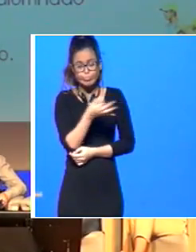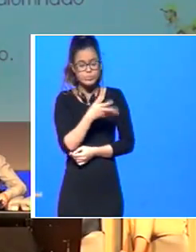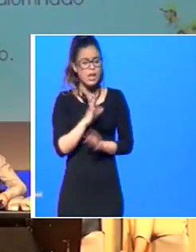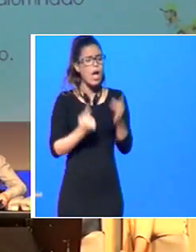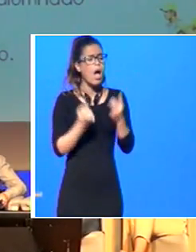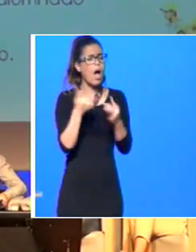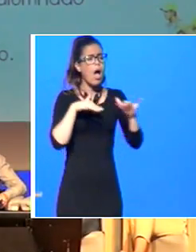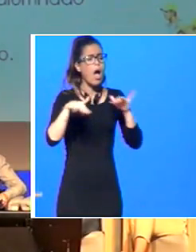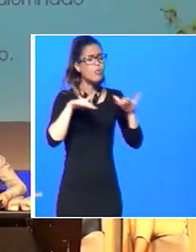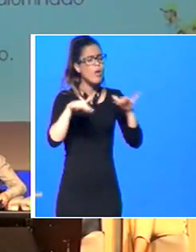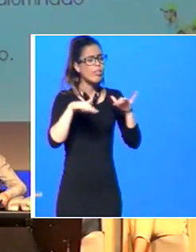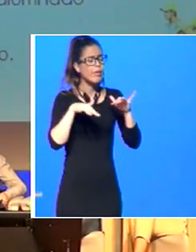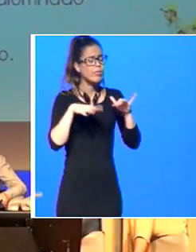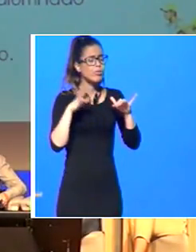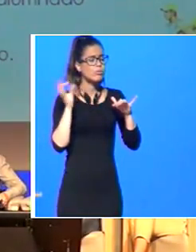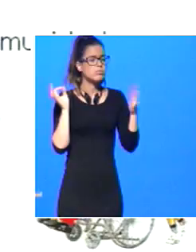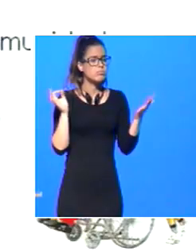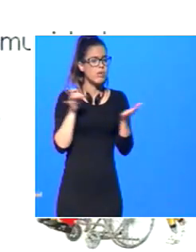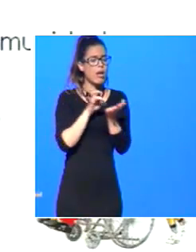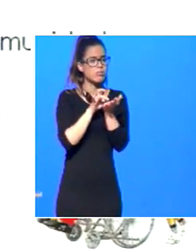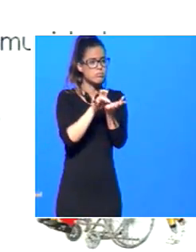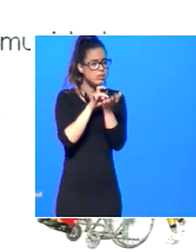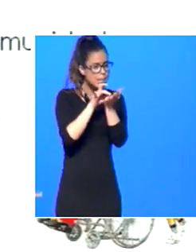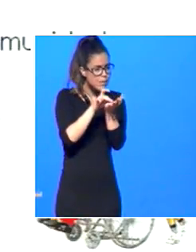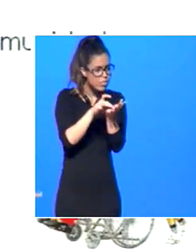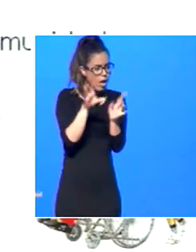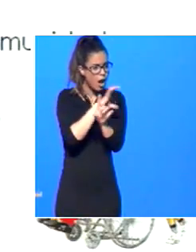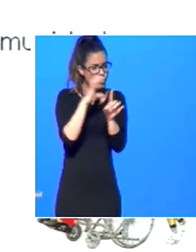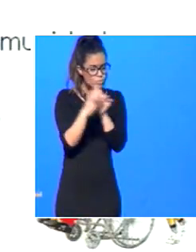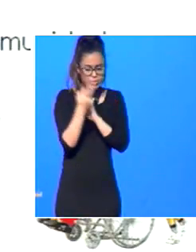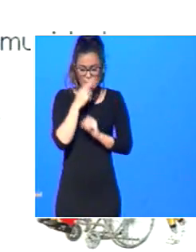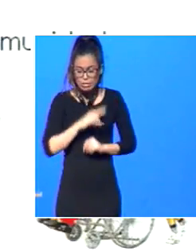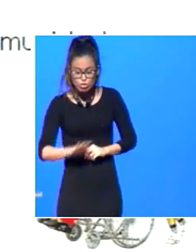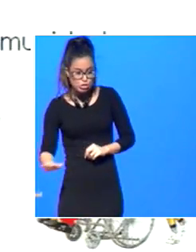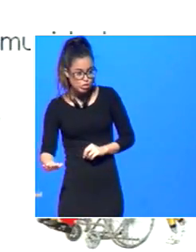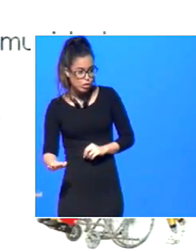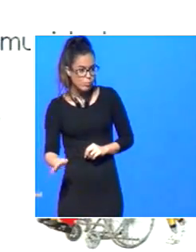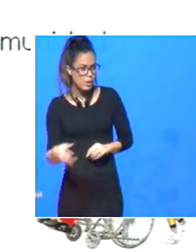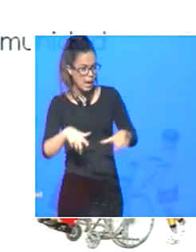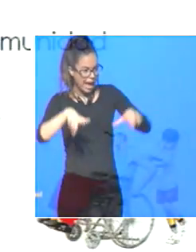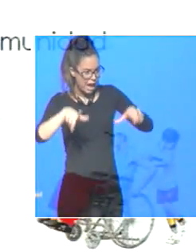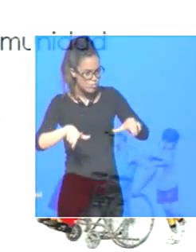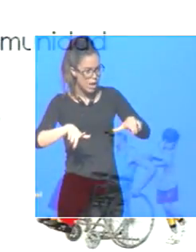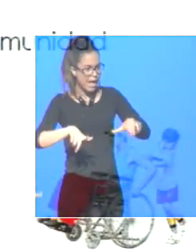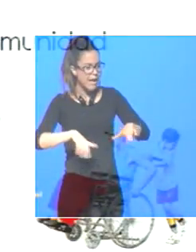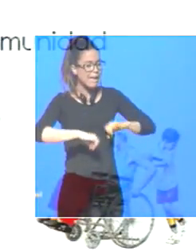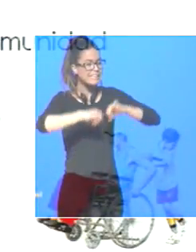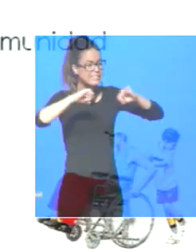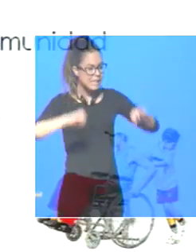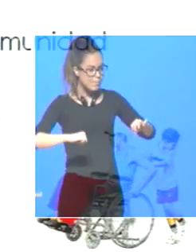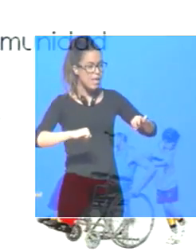acciones de servicio a la comunidad, a los más pequeños, aula estable de